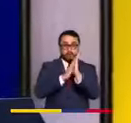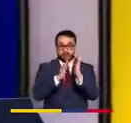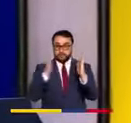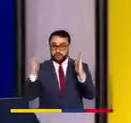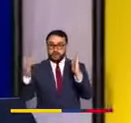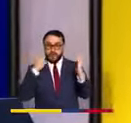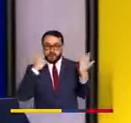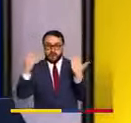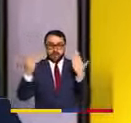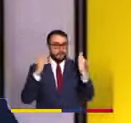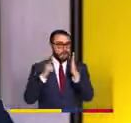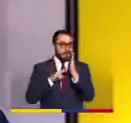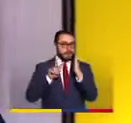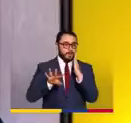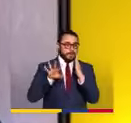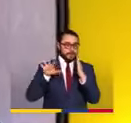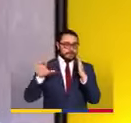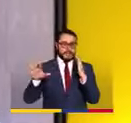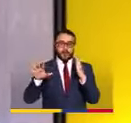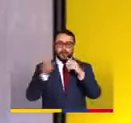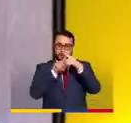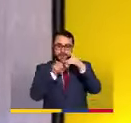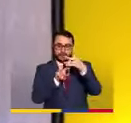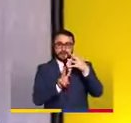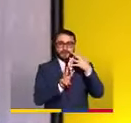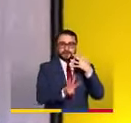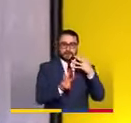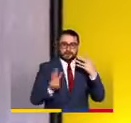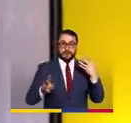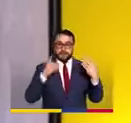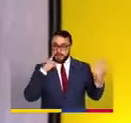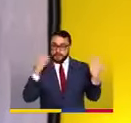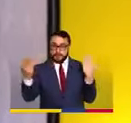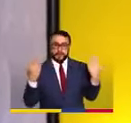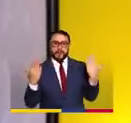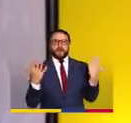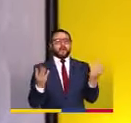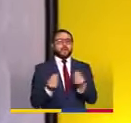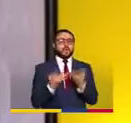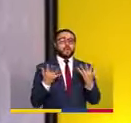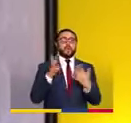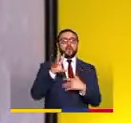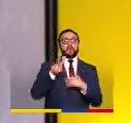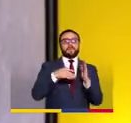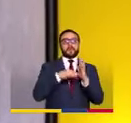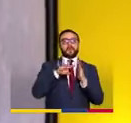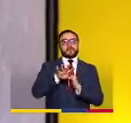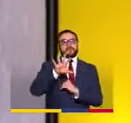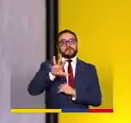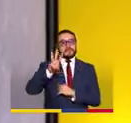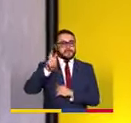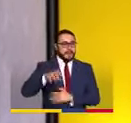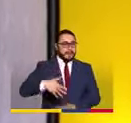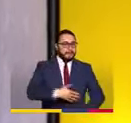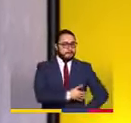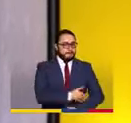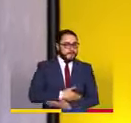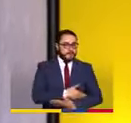25, semana 33, una caída de 3.953 bebés que morían en el